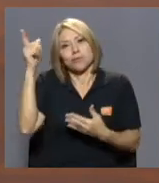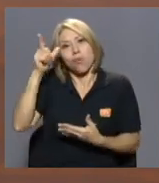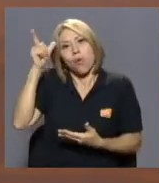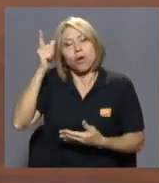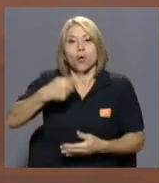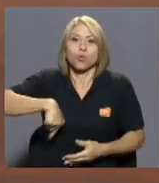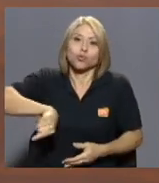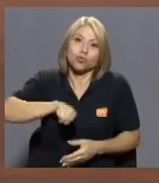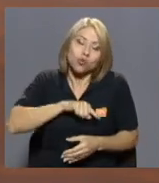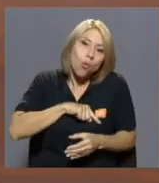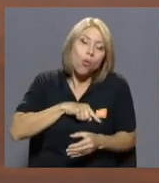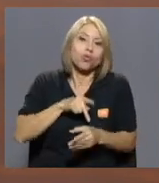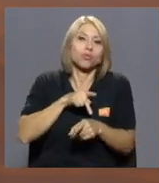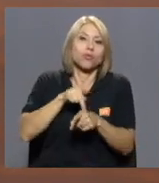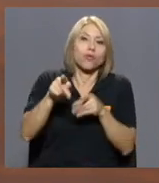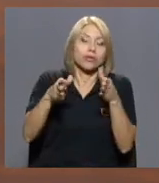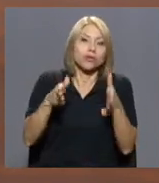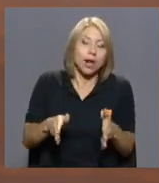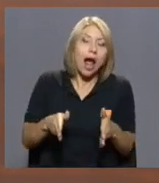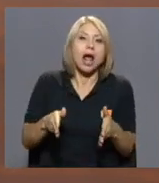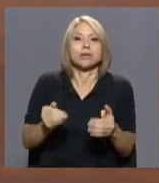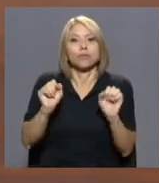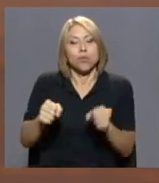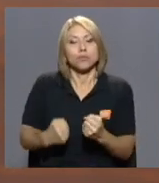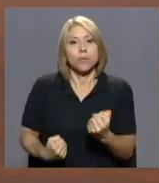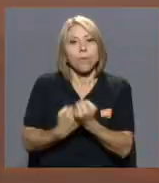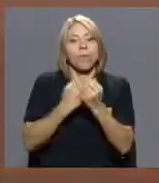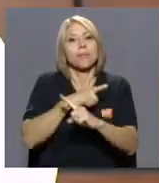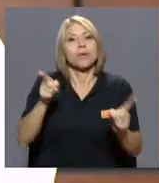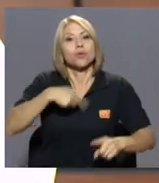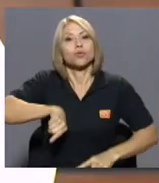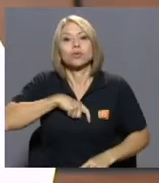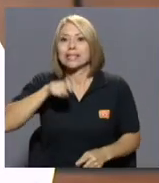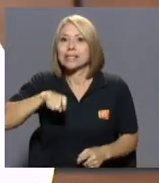otros sectores para apoyar, pero necesitamos hacer algo.